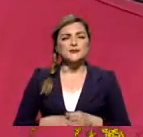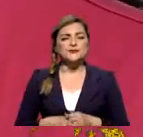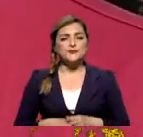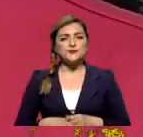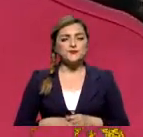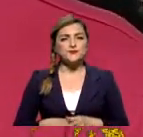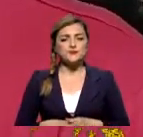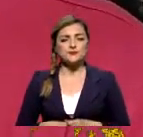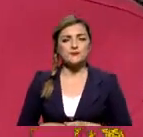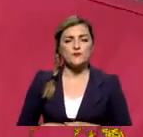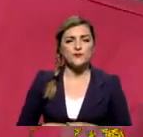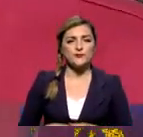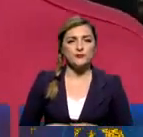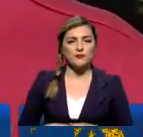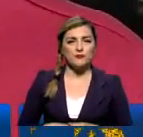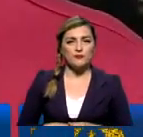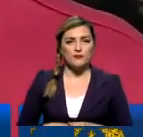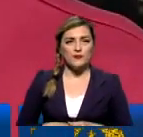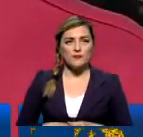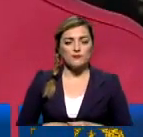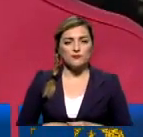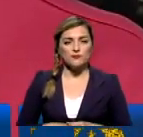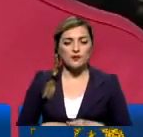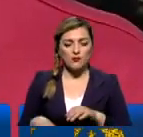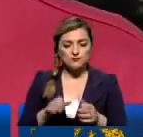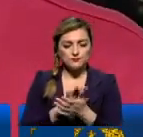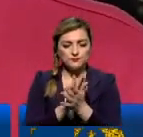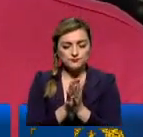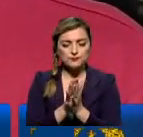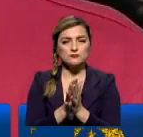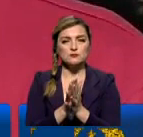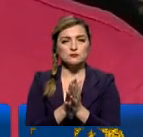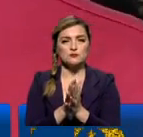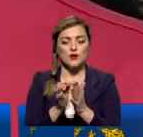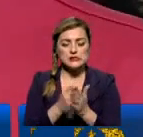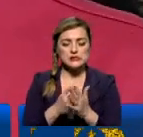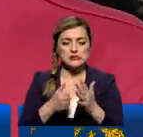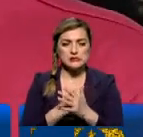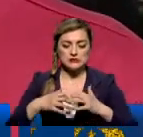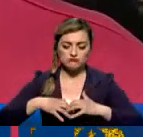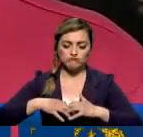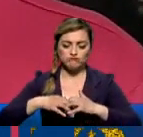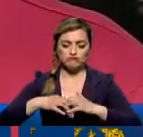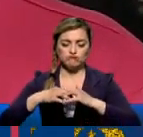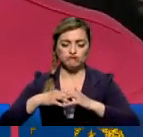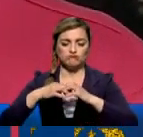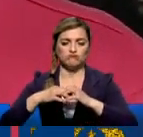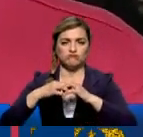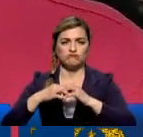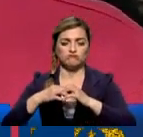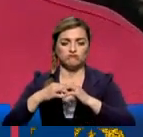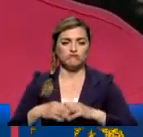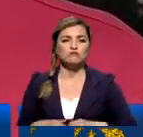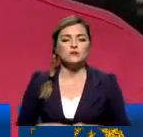Levantarse luego de tanto tiempo estar inactivos y luego sentir nuevamente esa